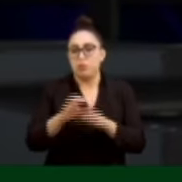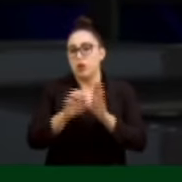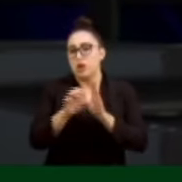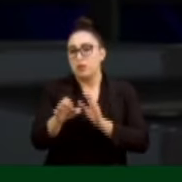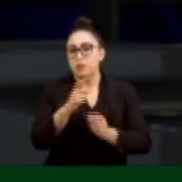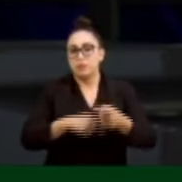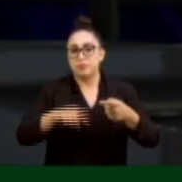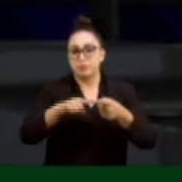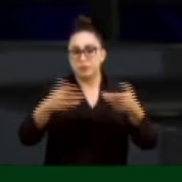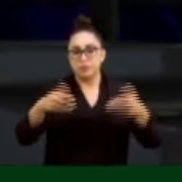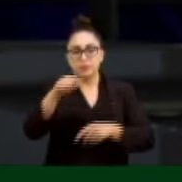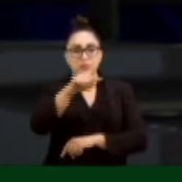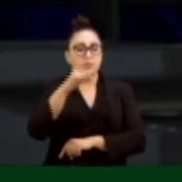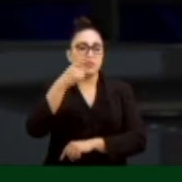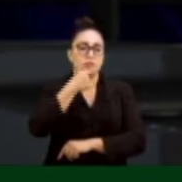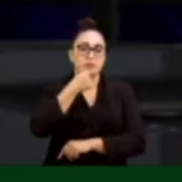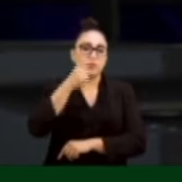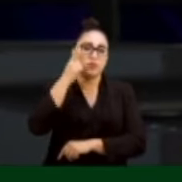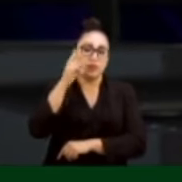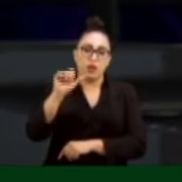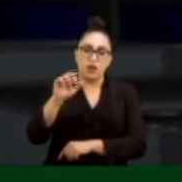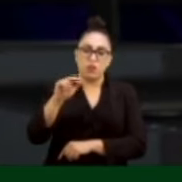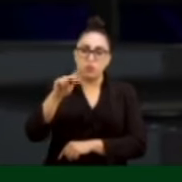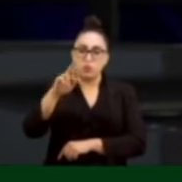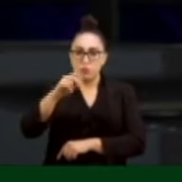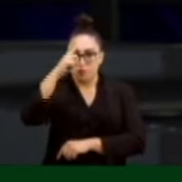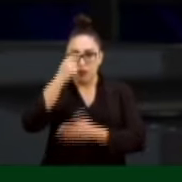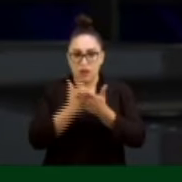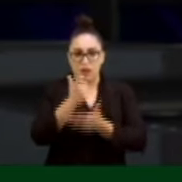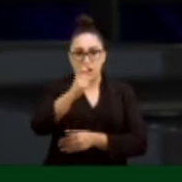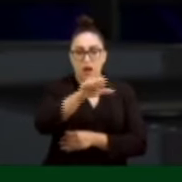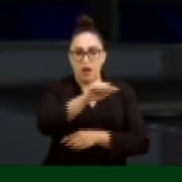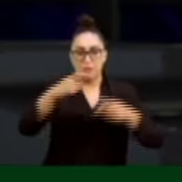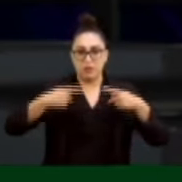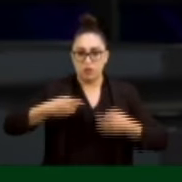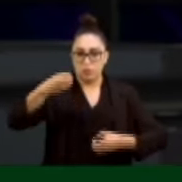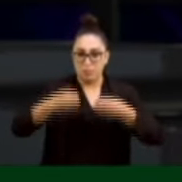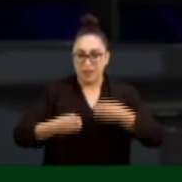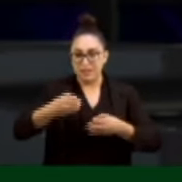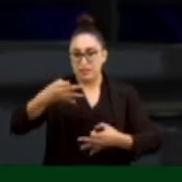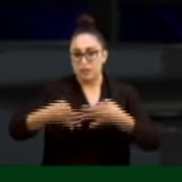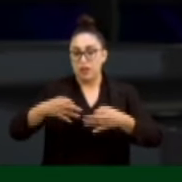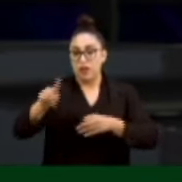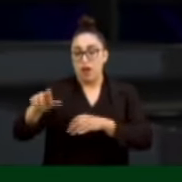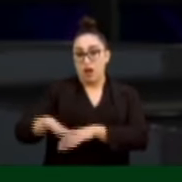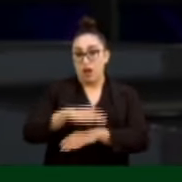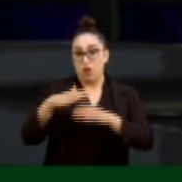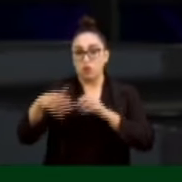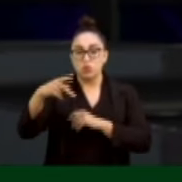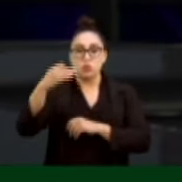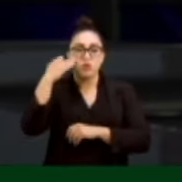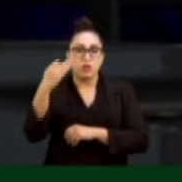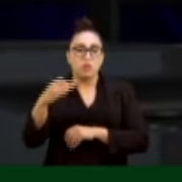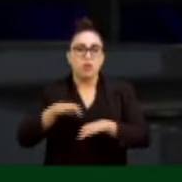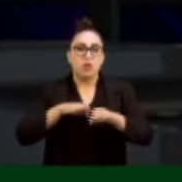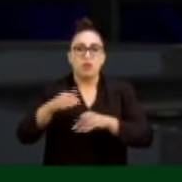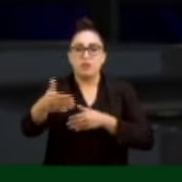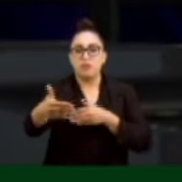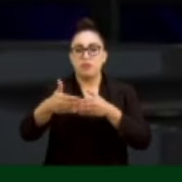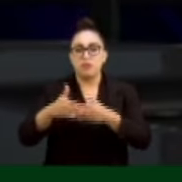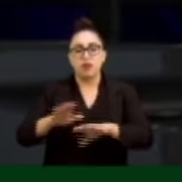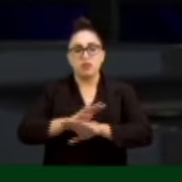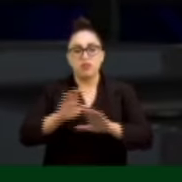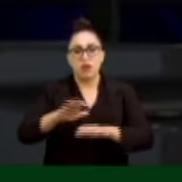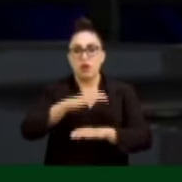Arturo Ávila, esto para otorgar una gratificación a magistrados y jueces que concluyan su encargo por haber declinado su candidatura o